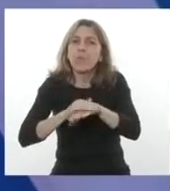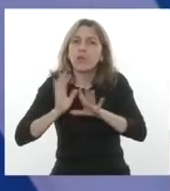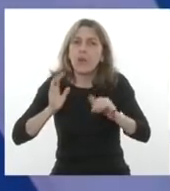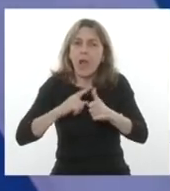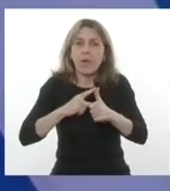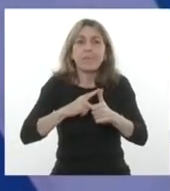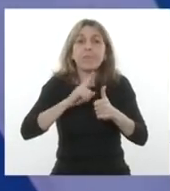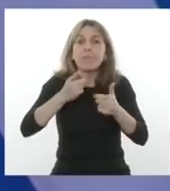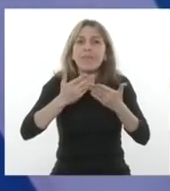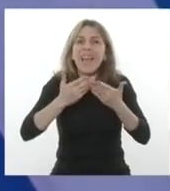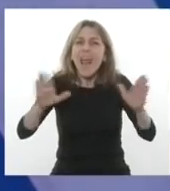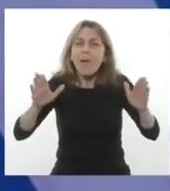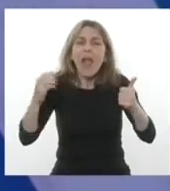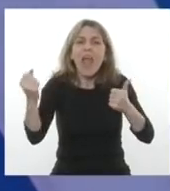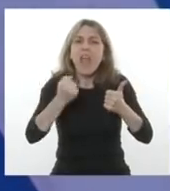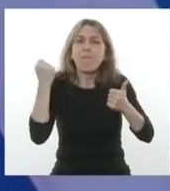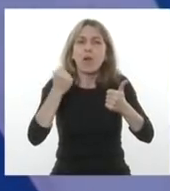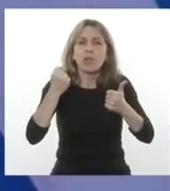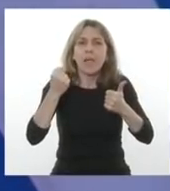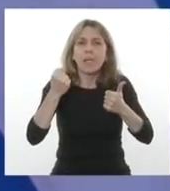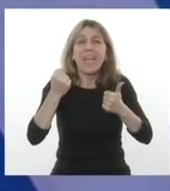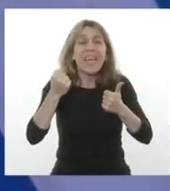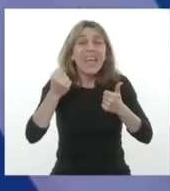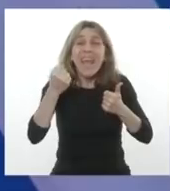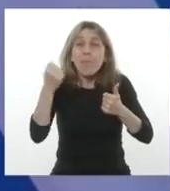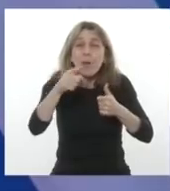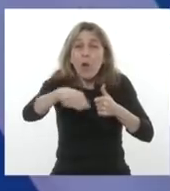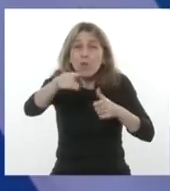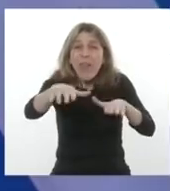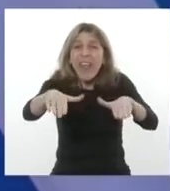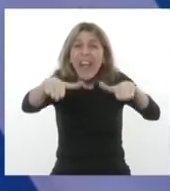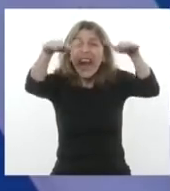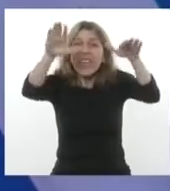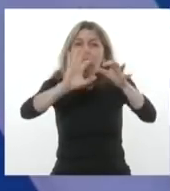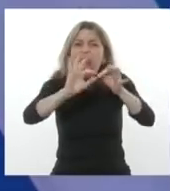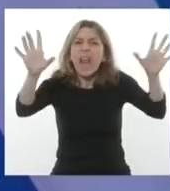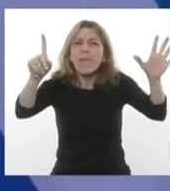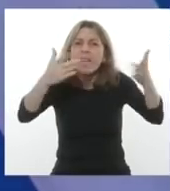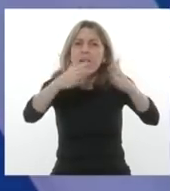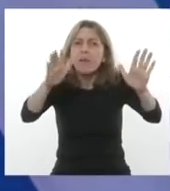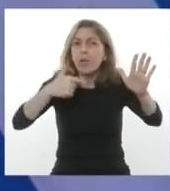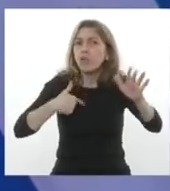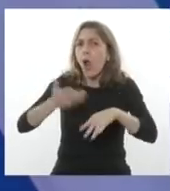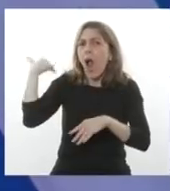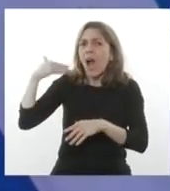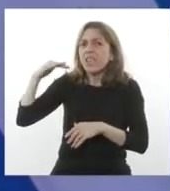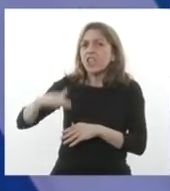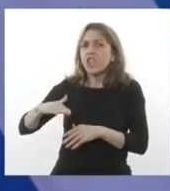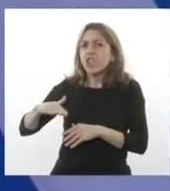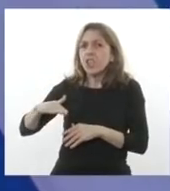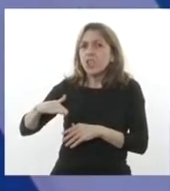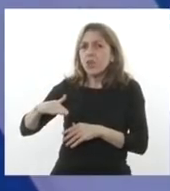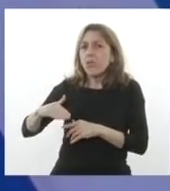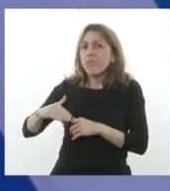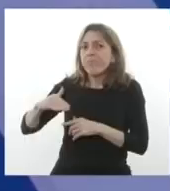La libertad es muy importante y es tan valioso que ustedes crezcan en libertad. Yo no pude crecer en libertad, porque a mí me tocó crecer en un tiempo